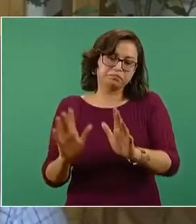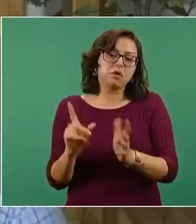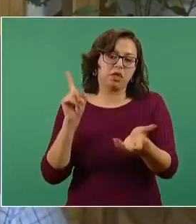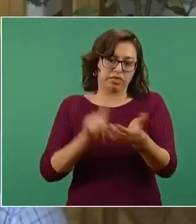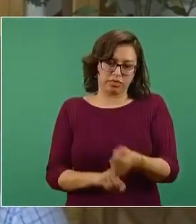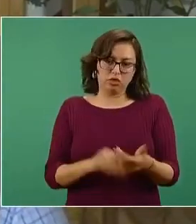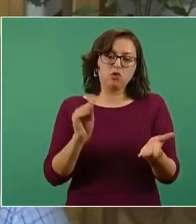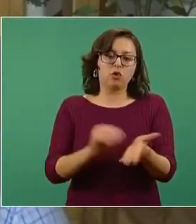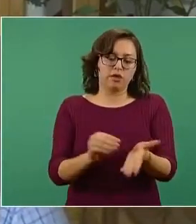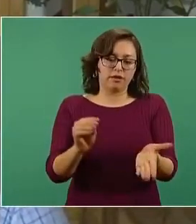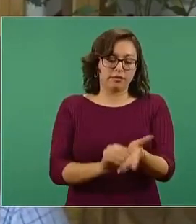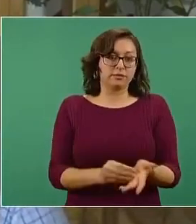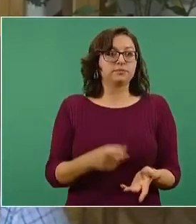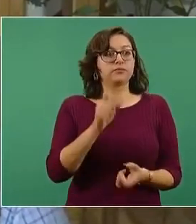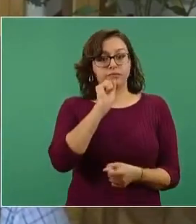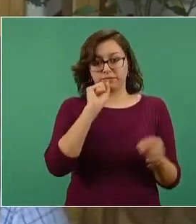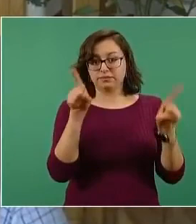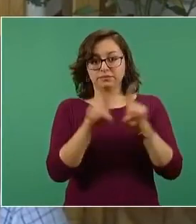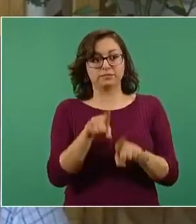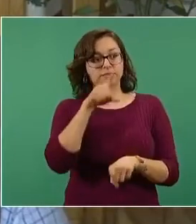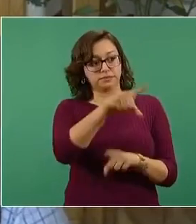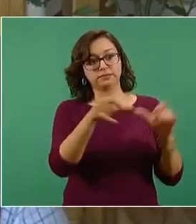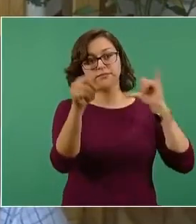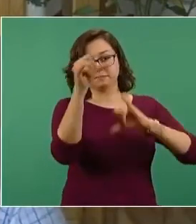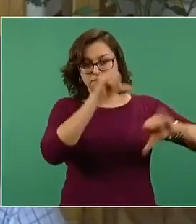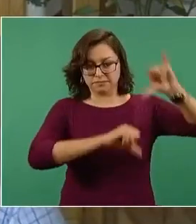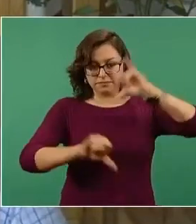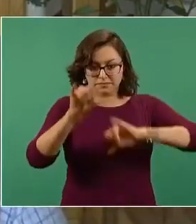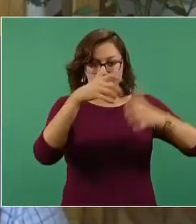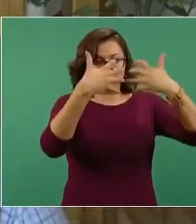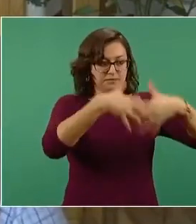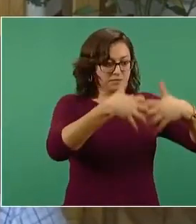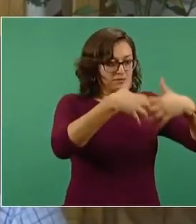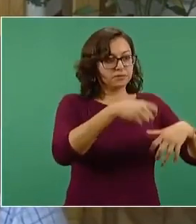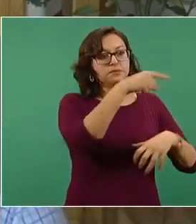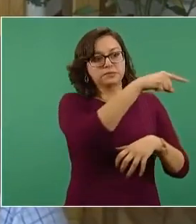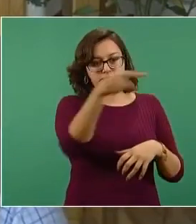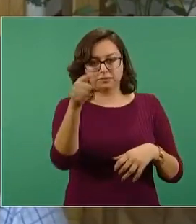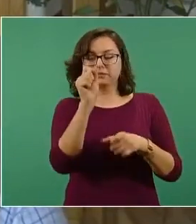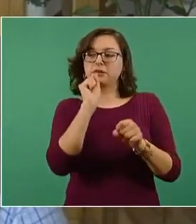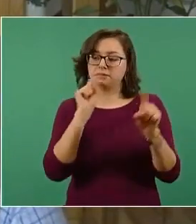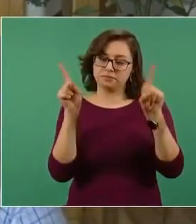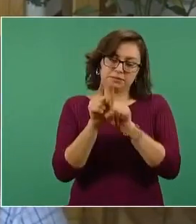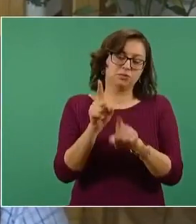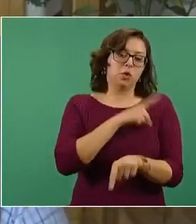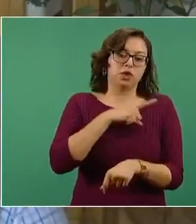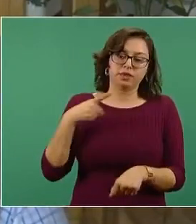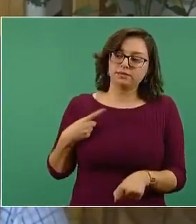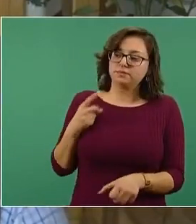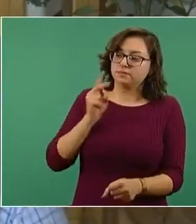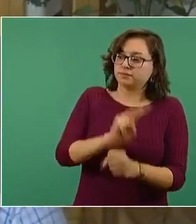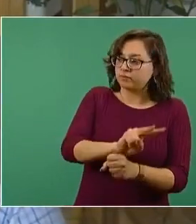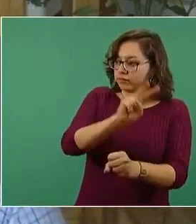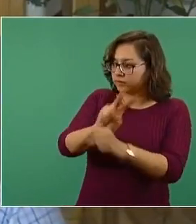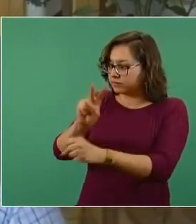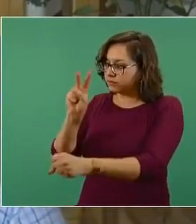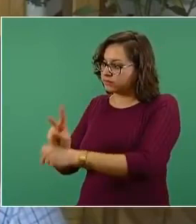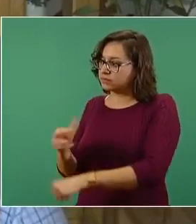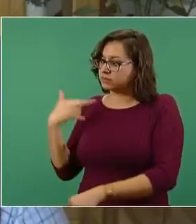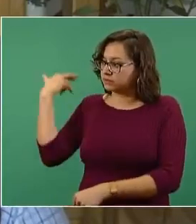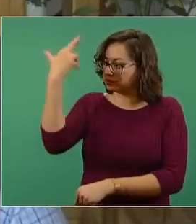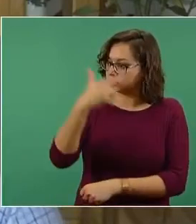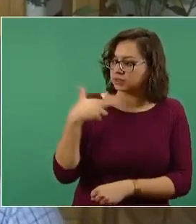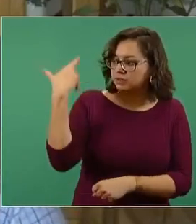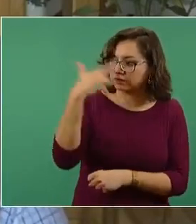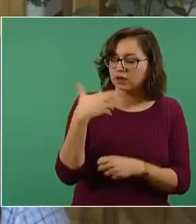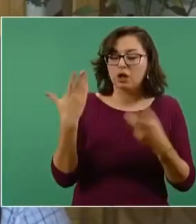las empresas que están fabricando y distribuyendo la vacuna, es uno de sus principales también objetivos y ellos están dando un seguimiento y